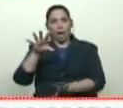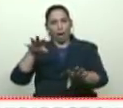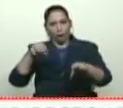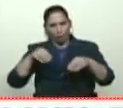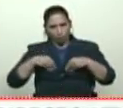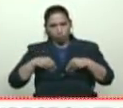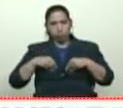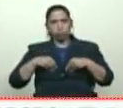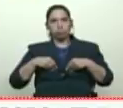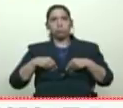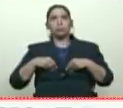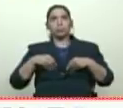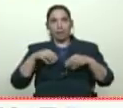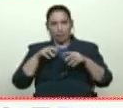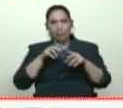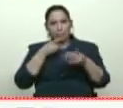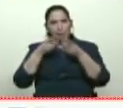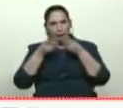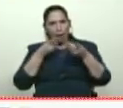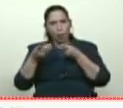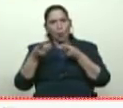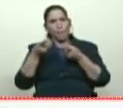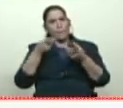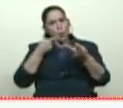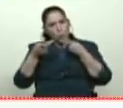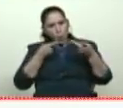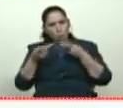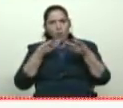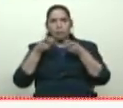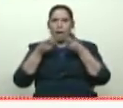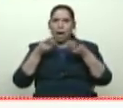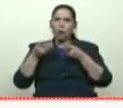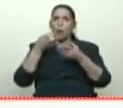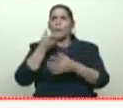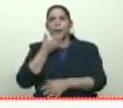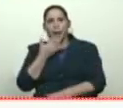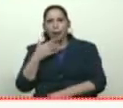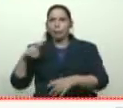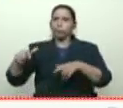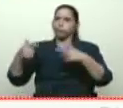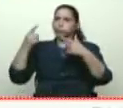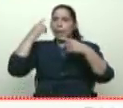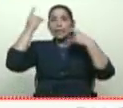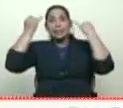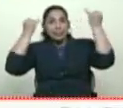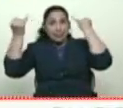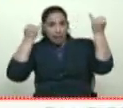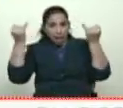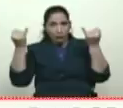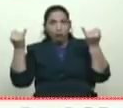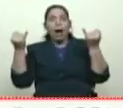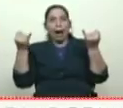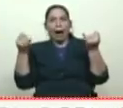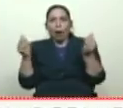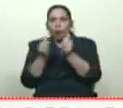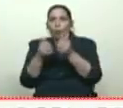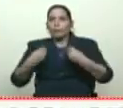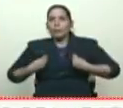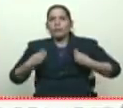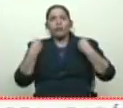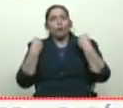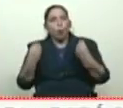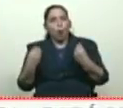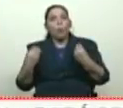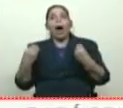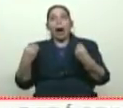diálogo. La política es diálogo, la política es la confrontación de ideas en medio de la convivencia. ¿Podemos